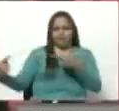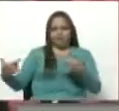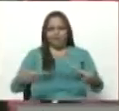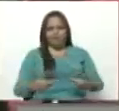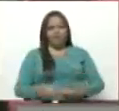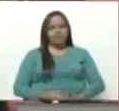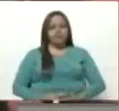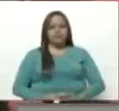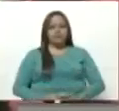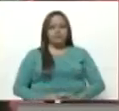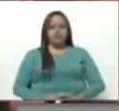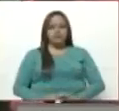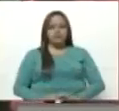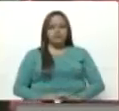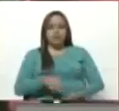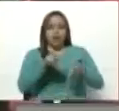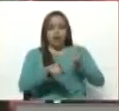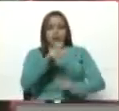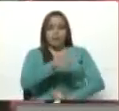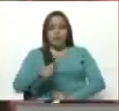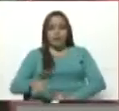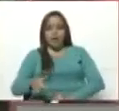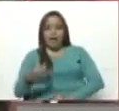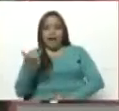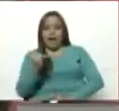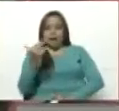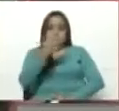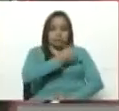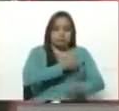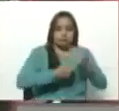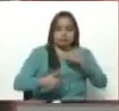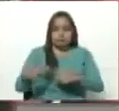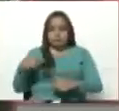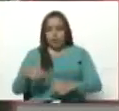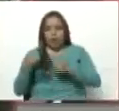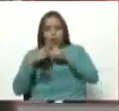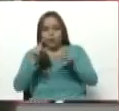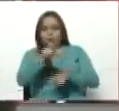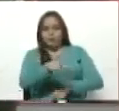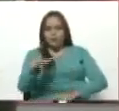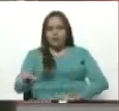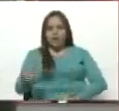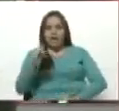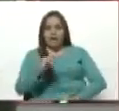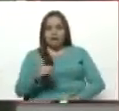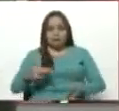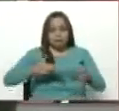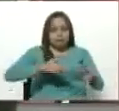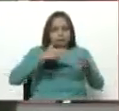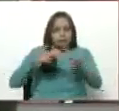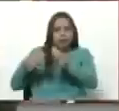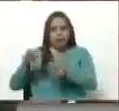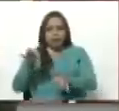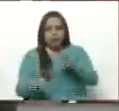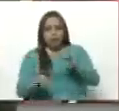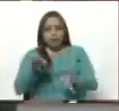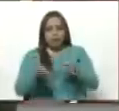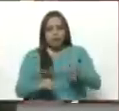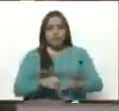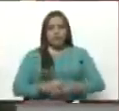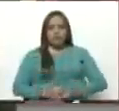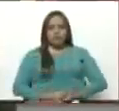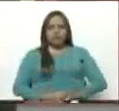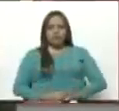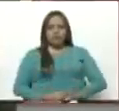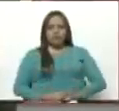y algunas personas resultaron heridas y otros que se enfrentaron a la justicia